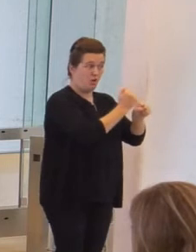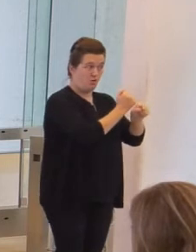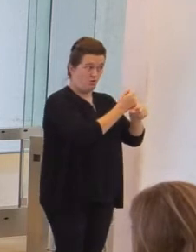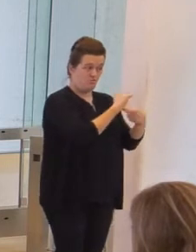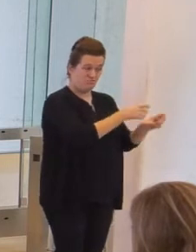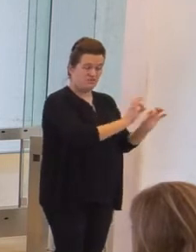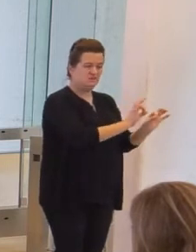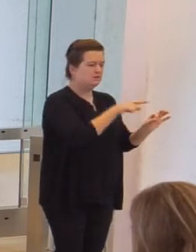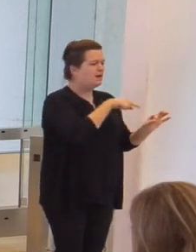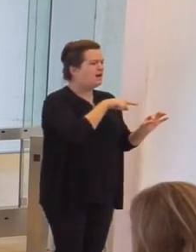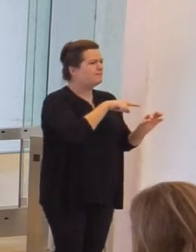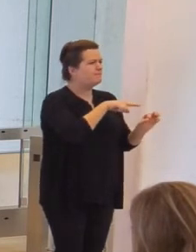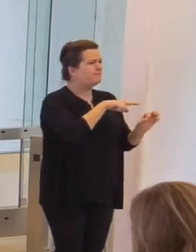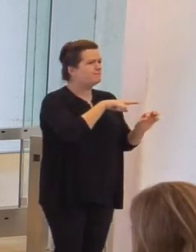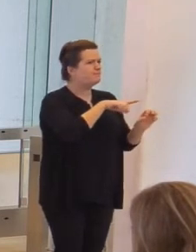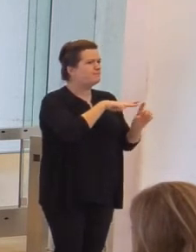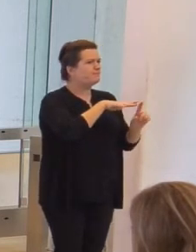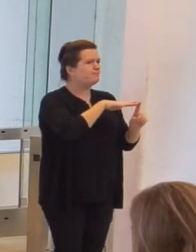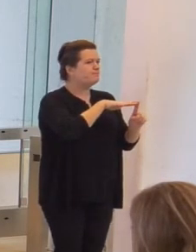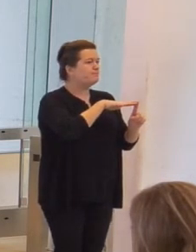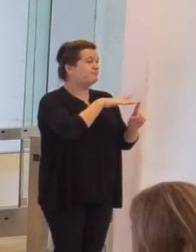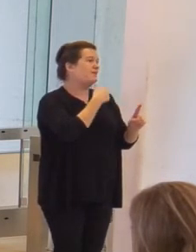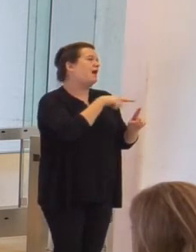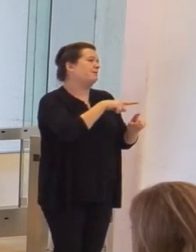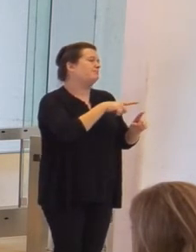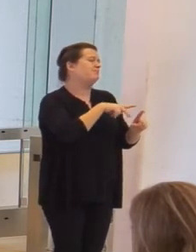más difícil siempre es la del parado de larga duración.